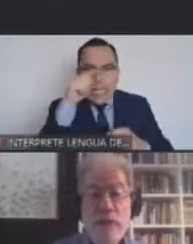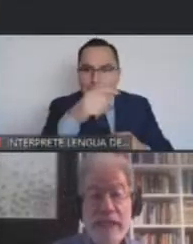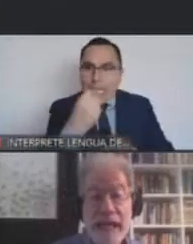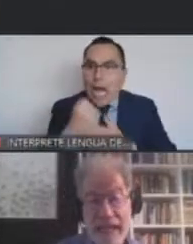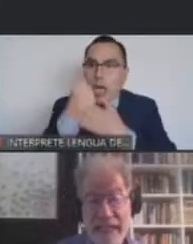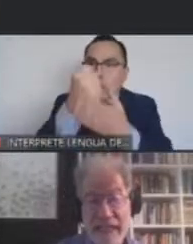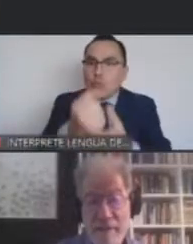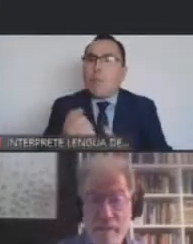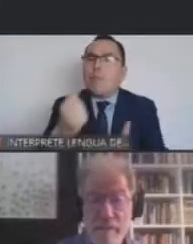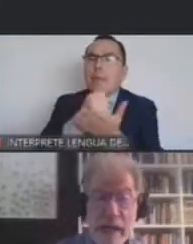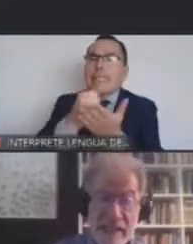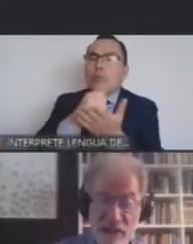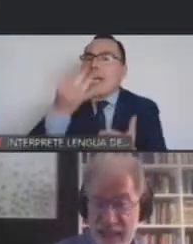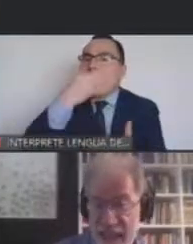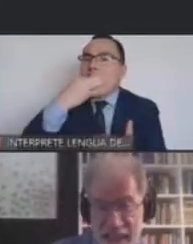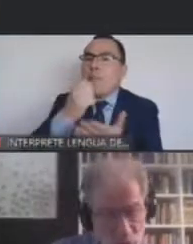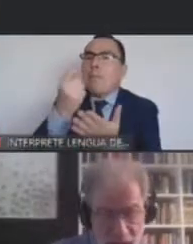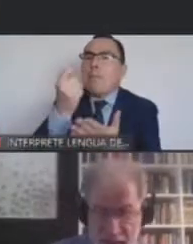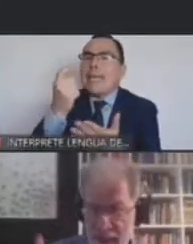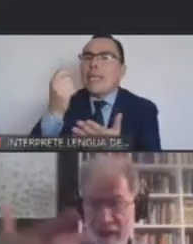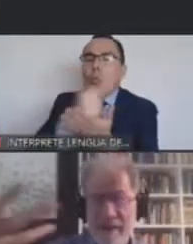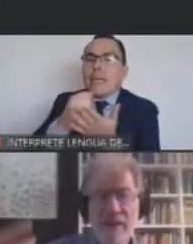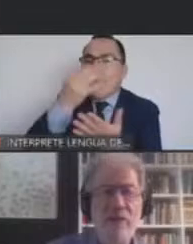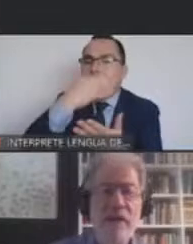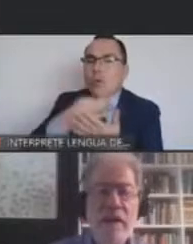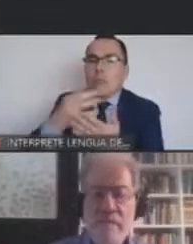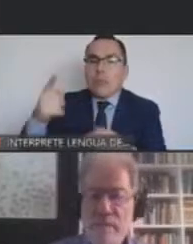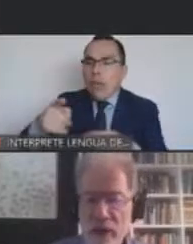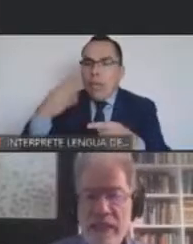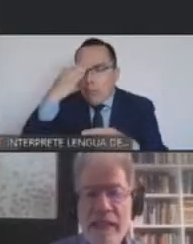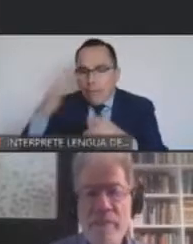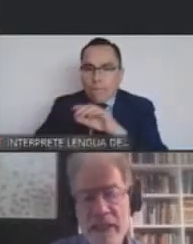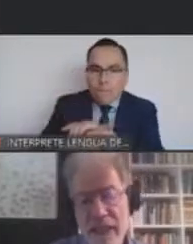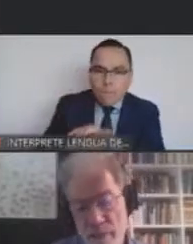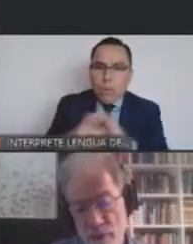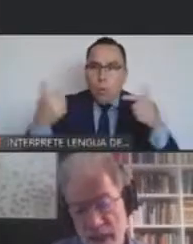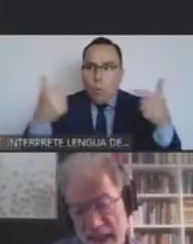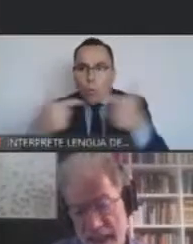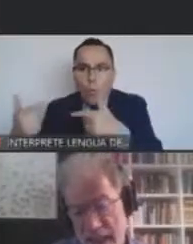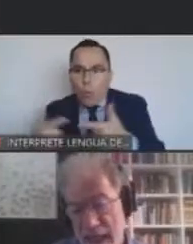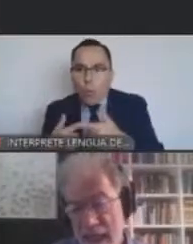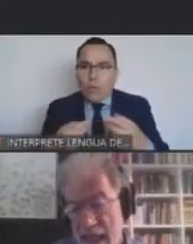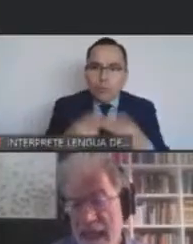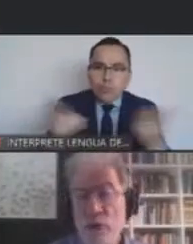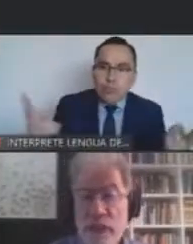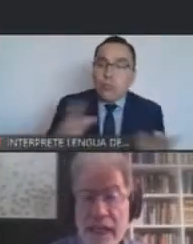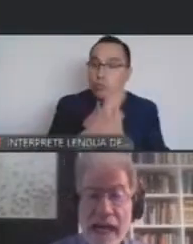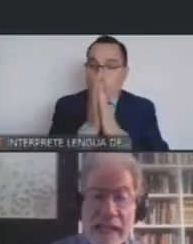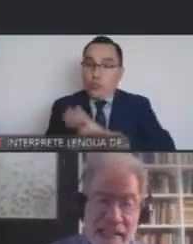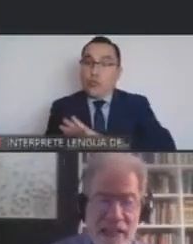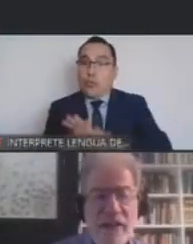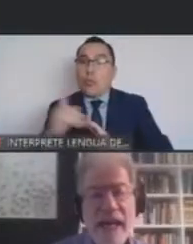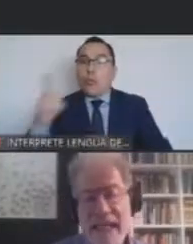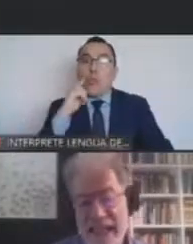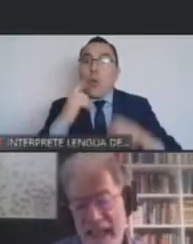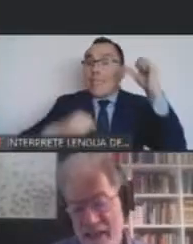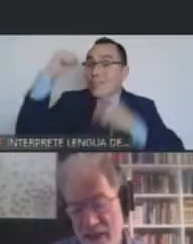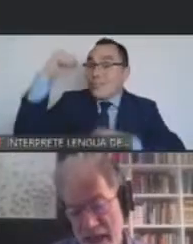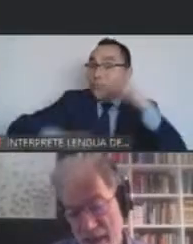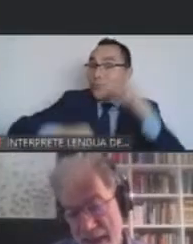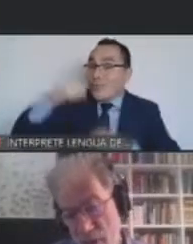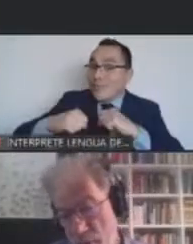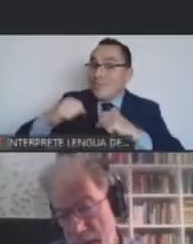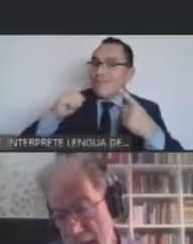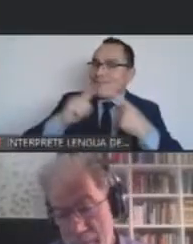e industriales. Males sociales, todo lo que tiene que ver con política, política pública, etc. E industriales, lo que quiere decir ahí